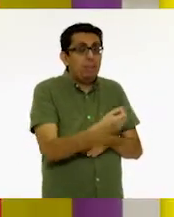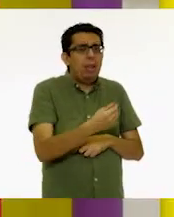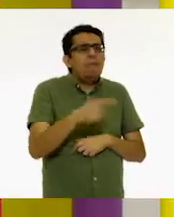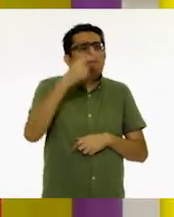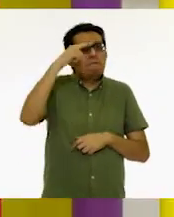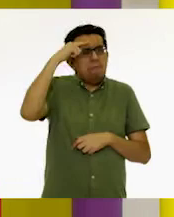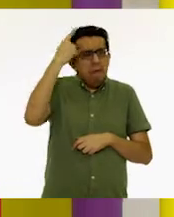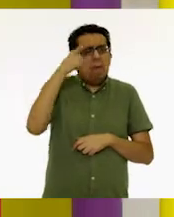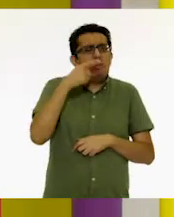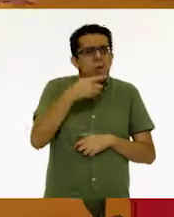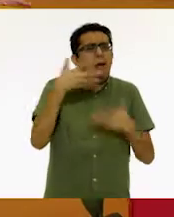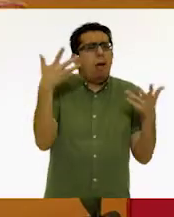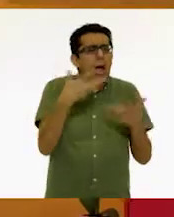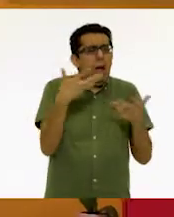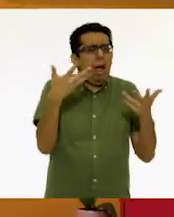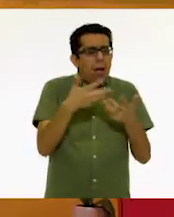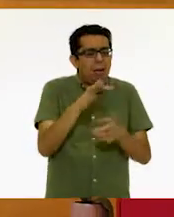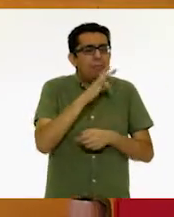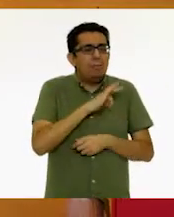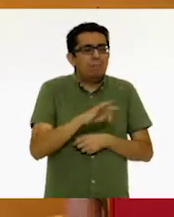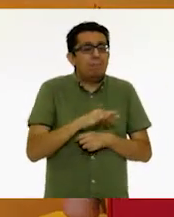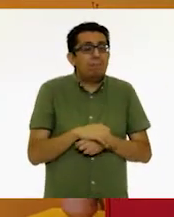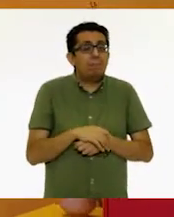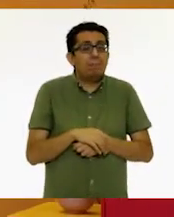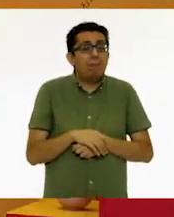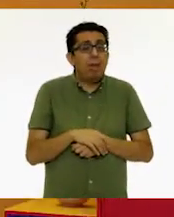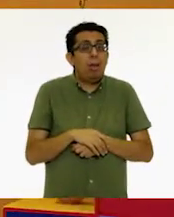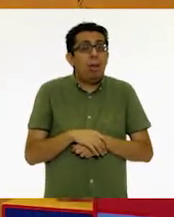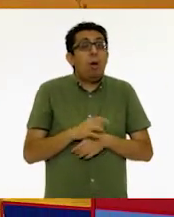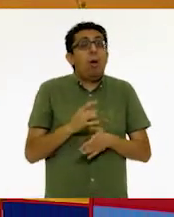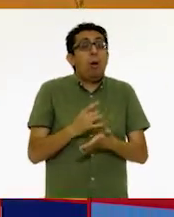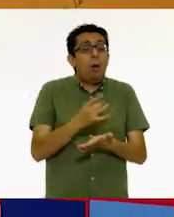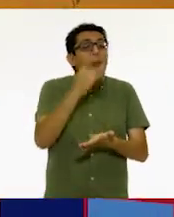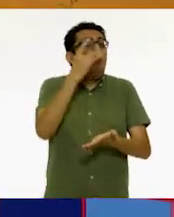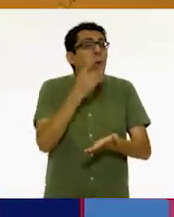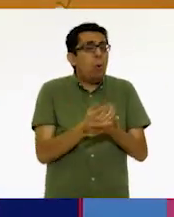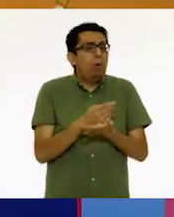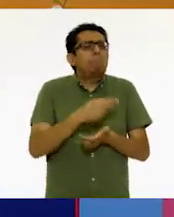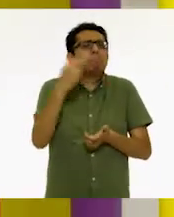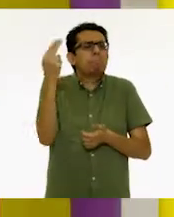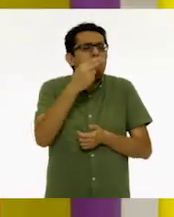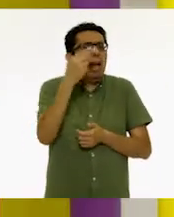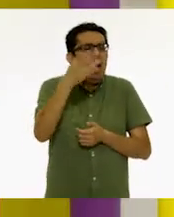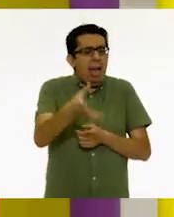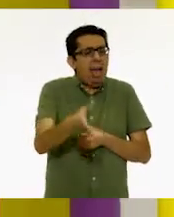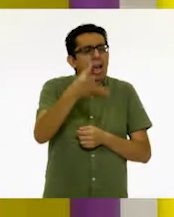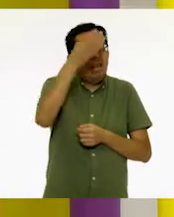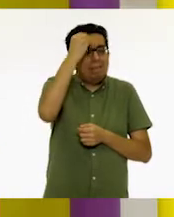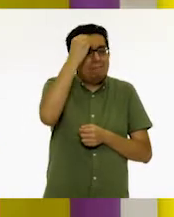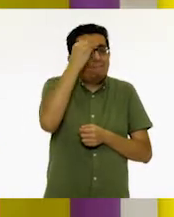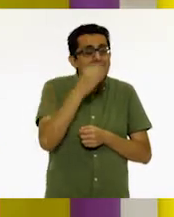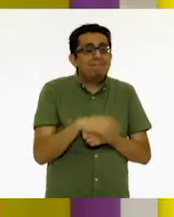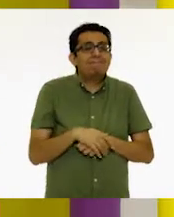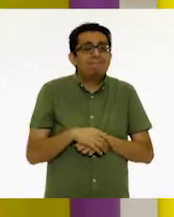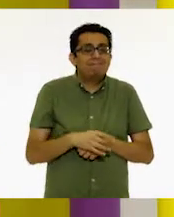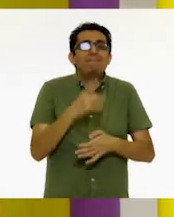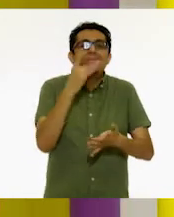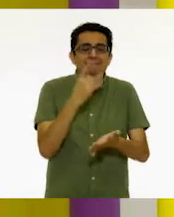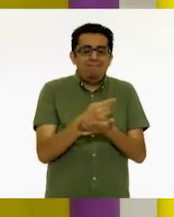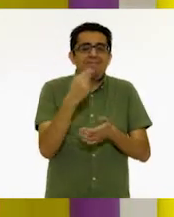puedes hacerlo. Solo tienes que aprenderlo. Solo tienes